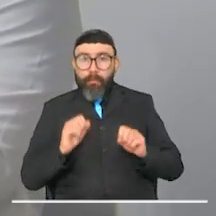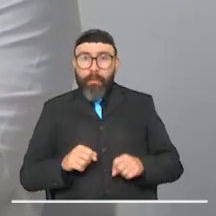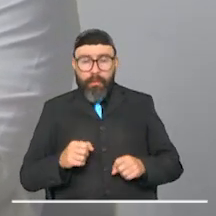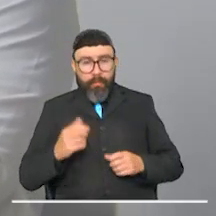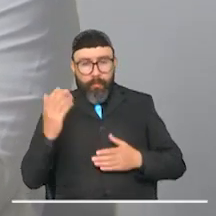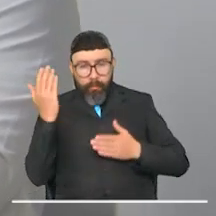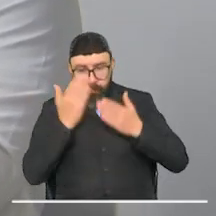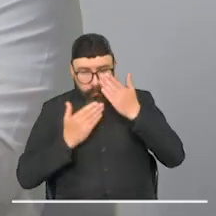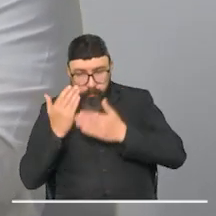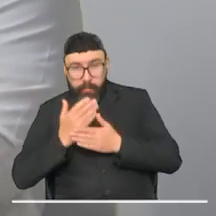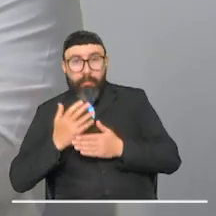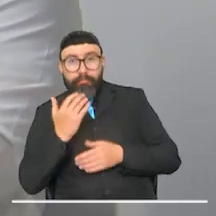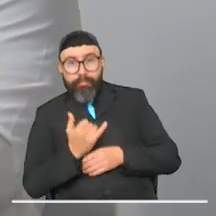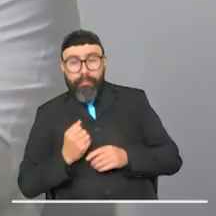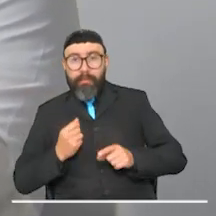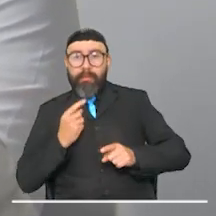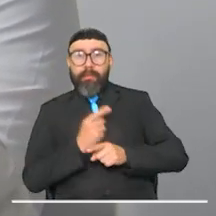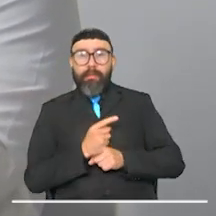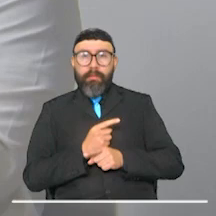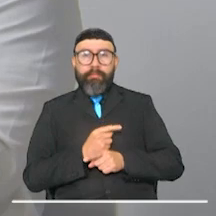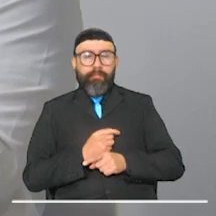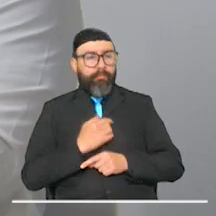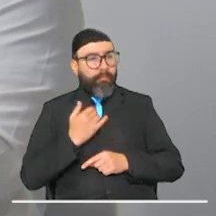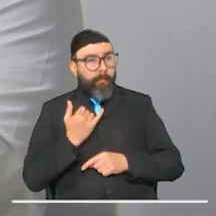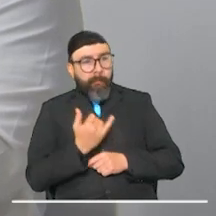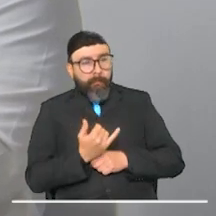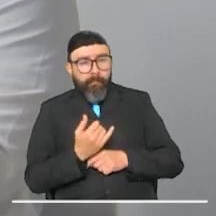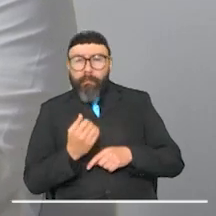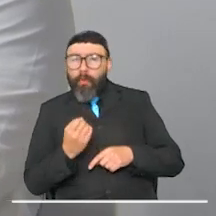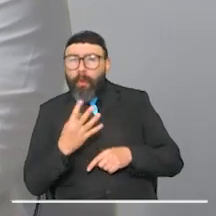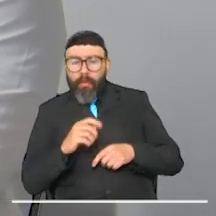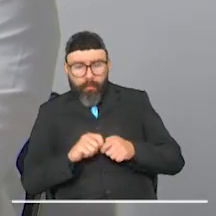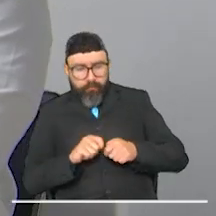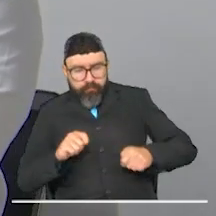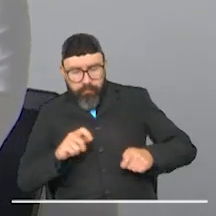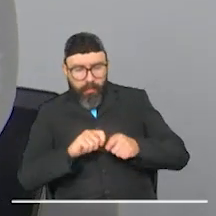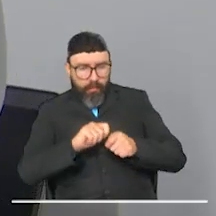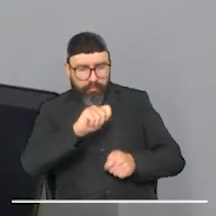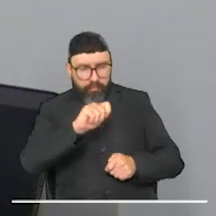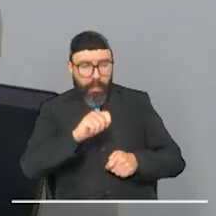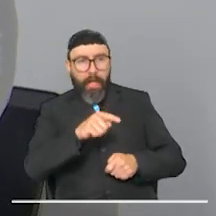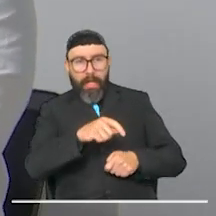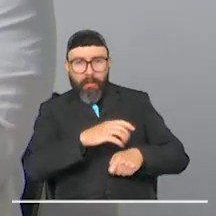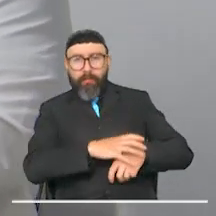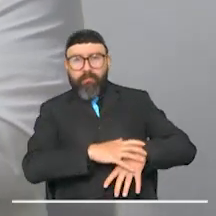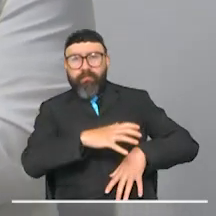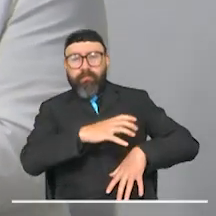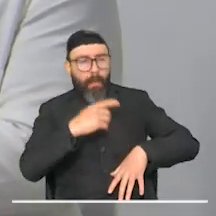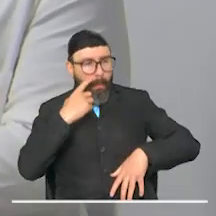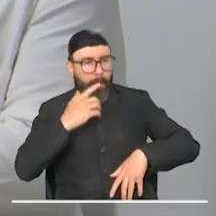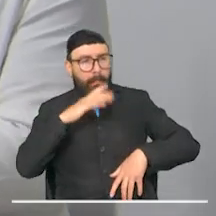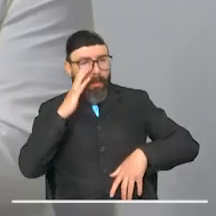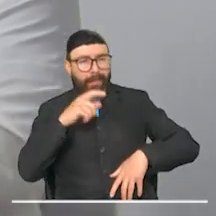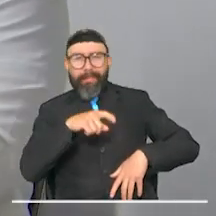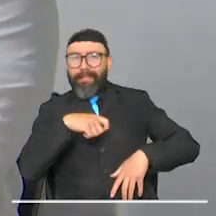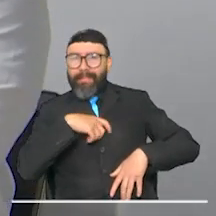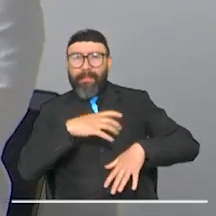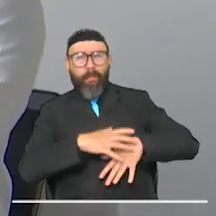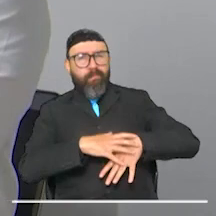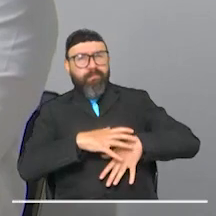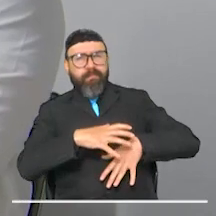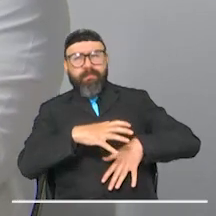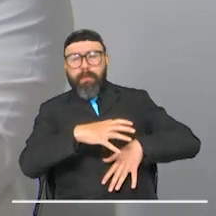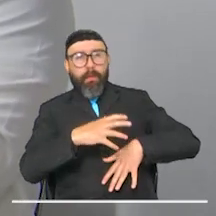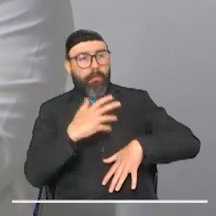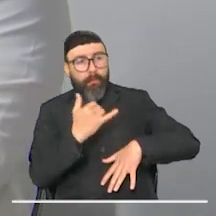a nivel del sistema linfático ahí se evalúa el diámetro de ello si ese diámetro está aumentado Y tenemos edema es una posibilidad